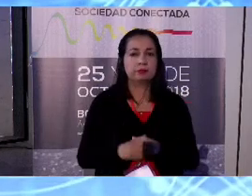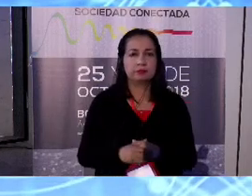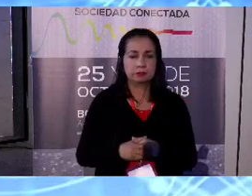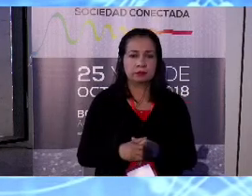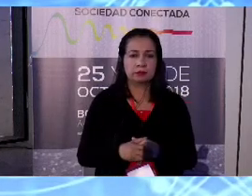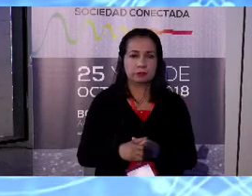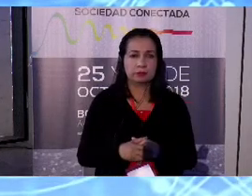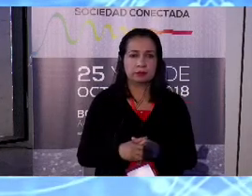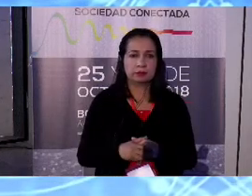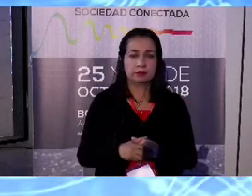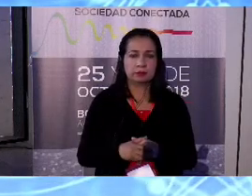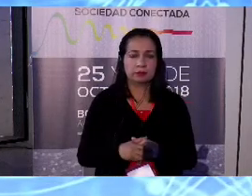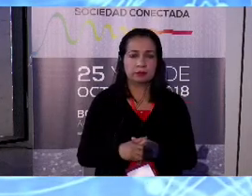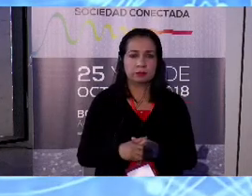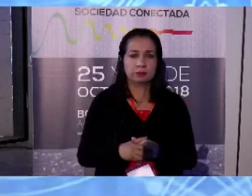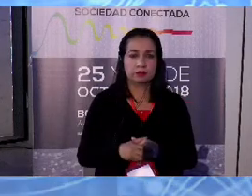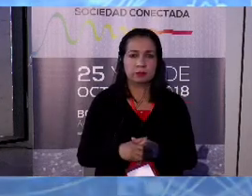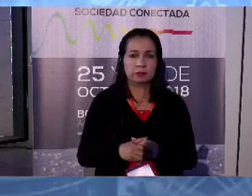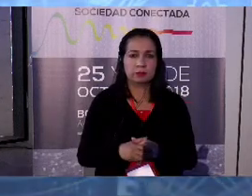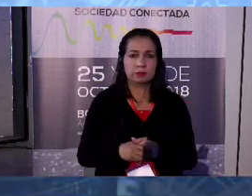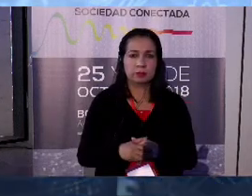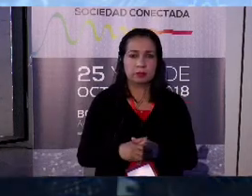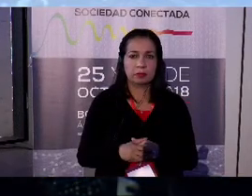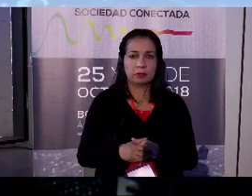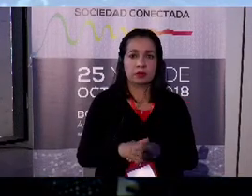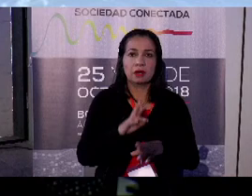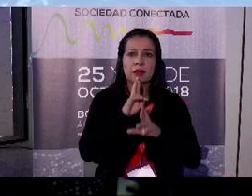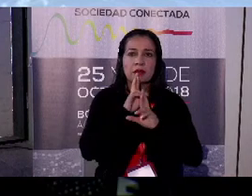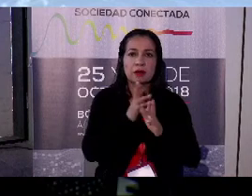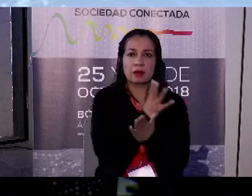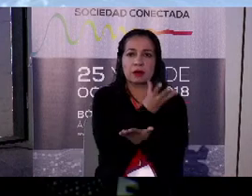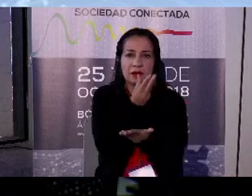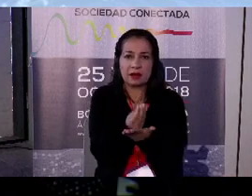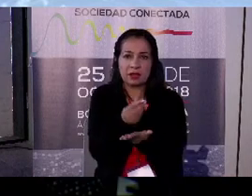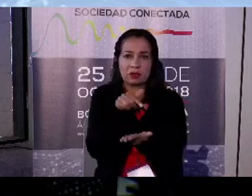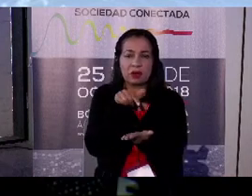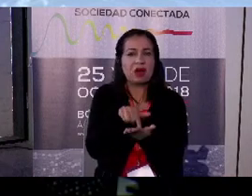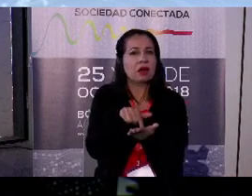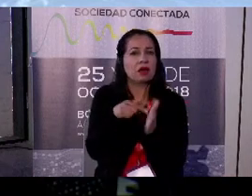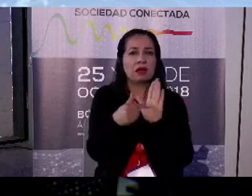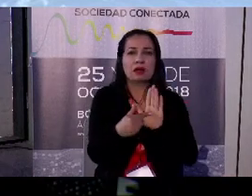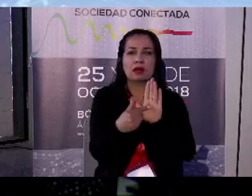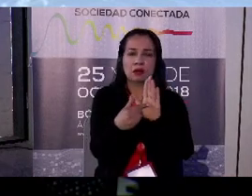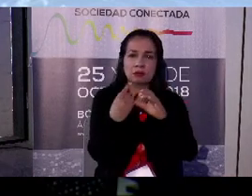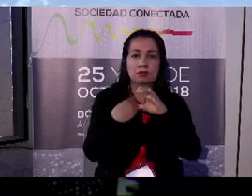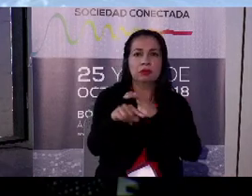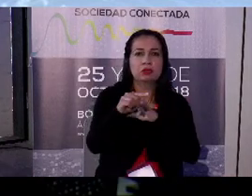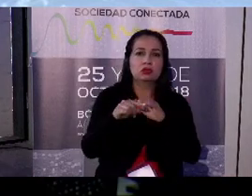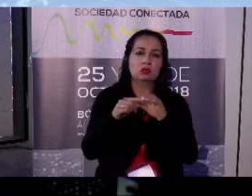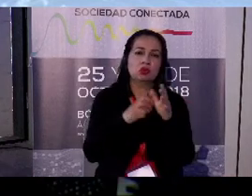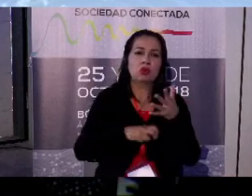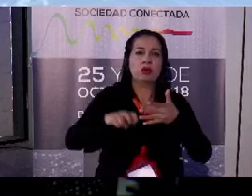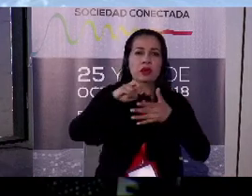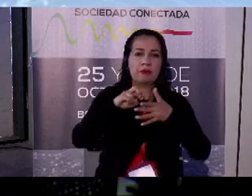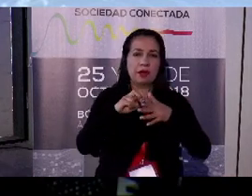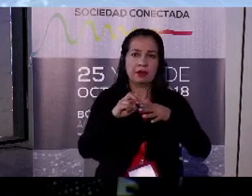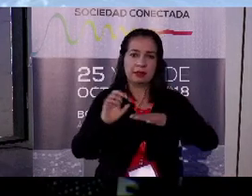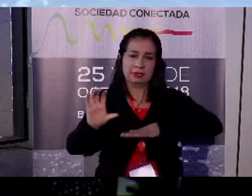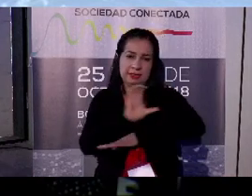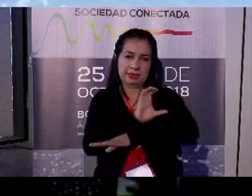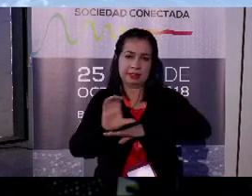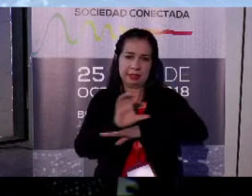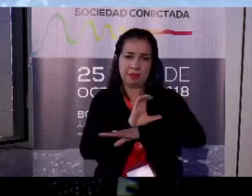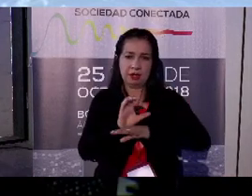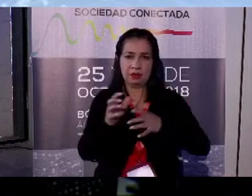tiempo la resultado de esto es enviado al nivel de sistema donde